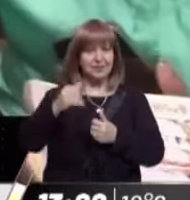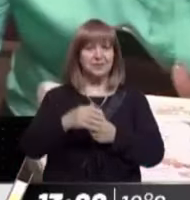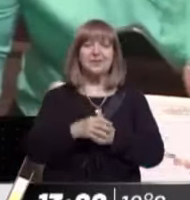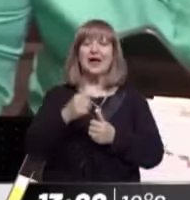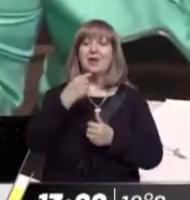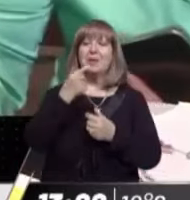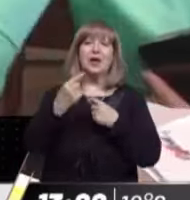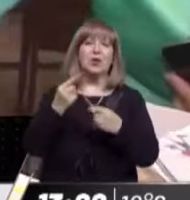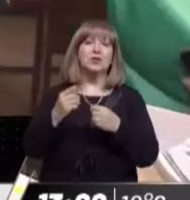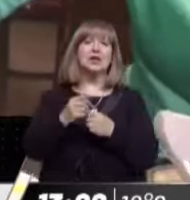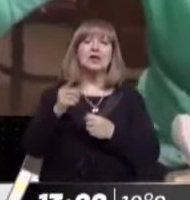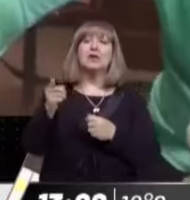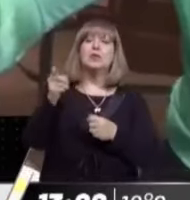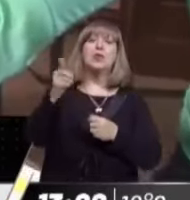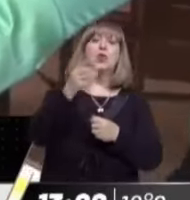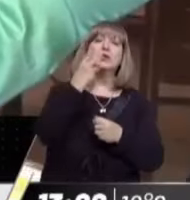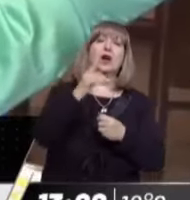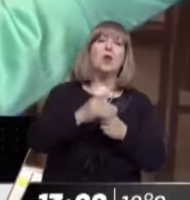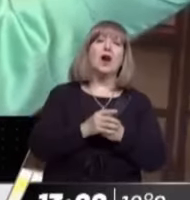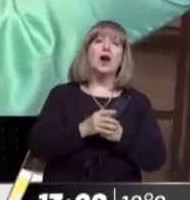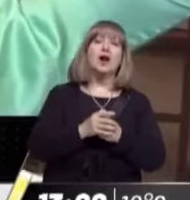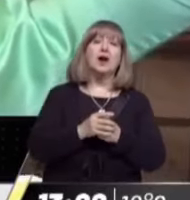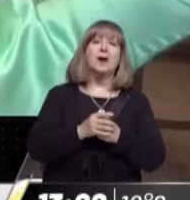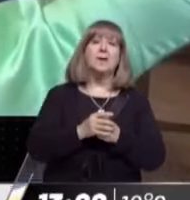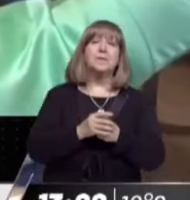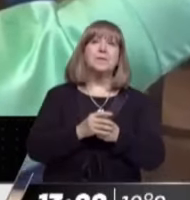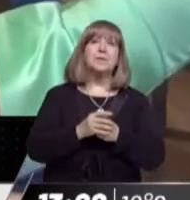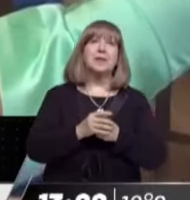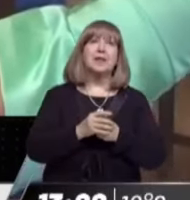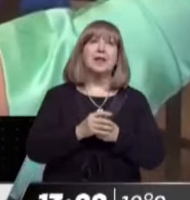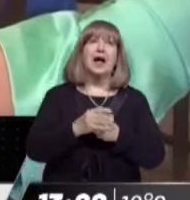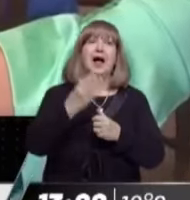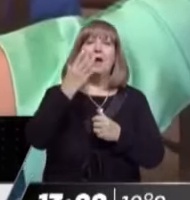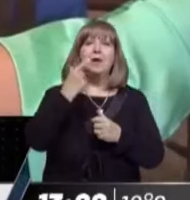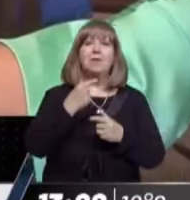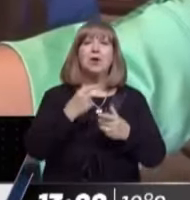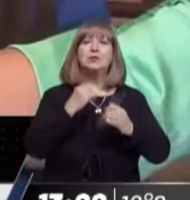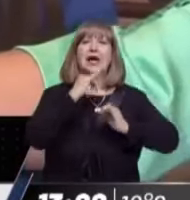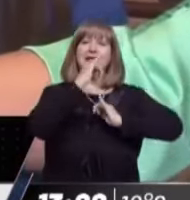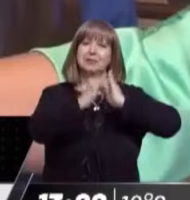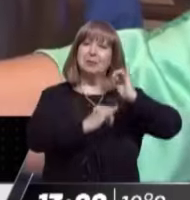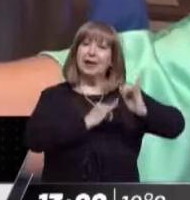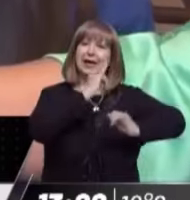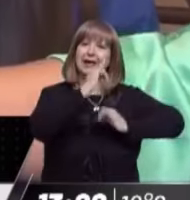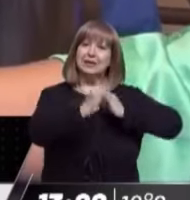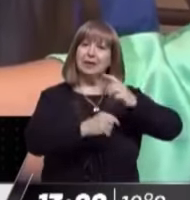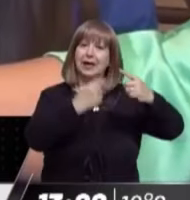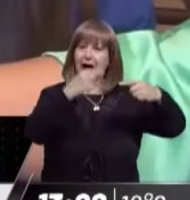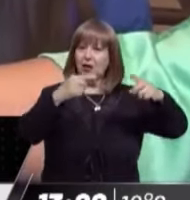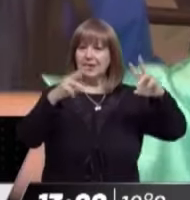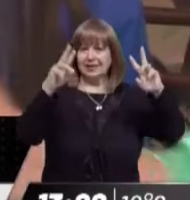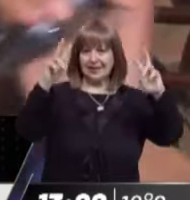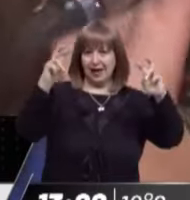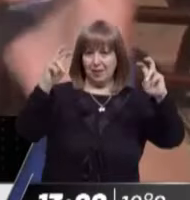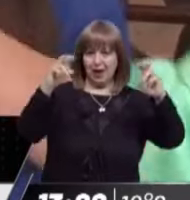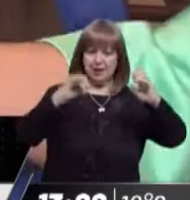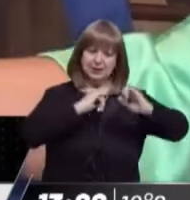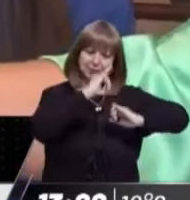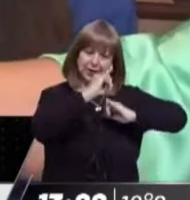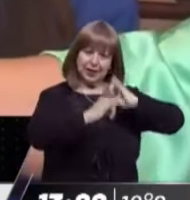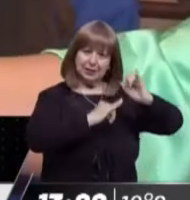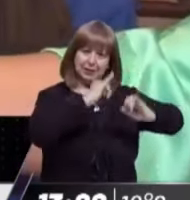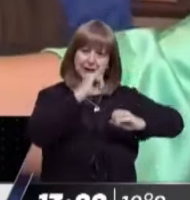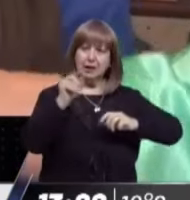qué tipo de cuentos te gustan. Y me gustan así como que explicativos, que explican de cosas así. ¿Cuántos años